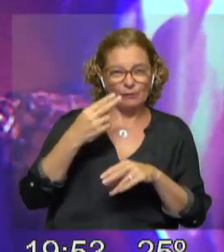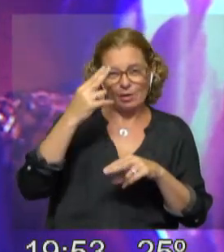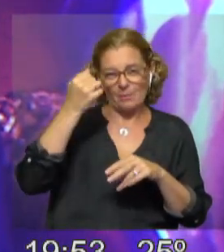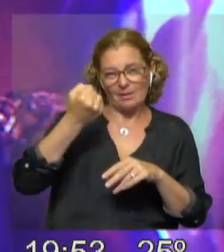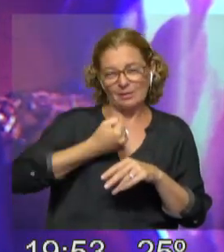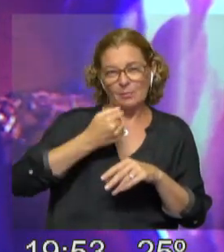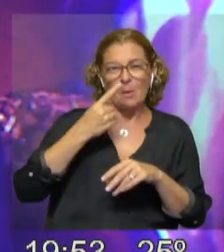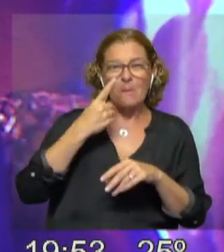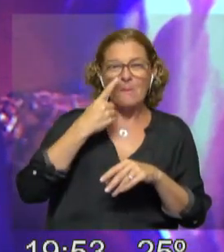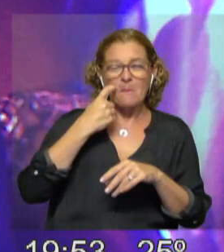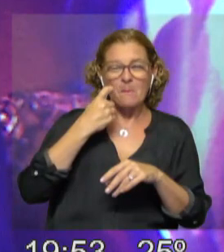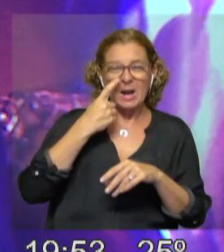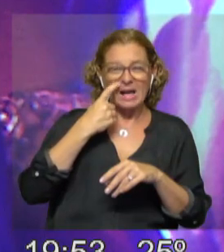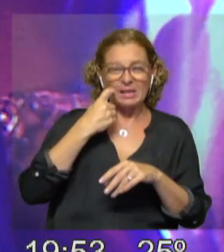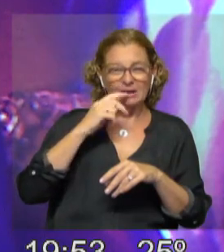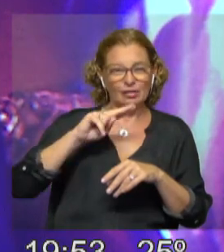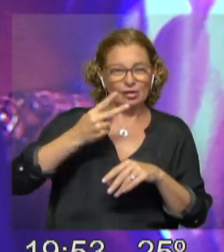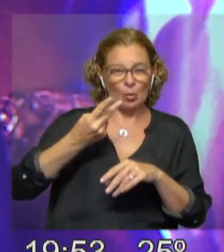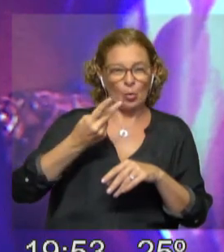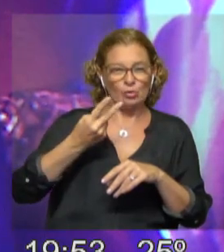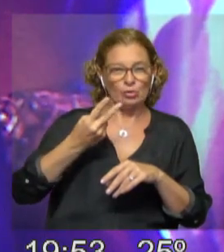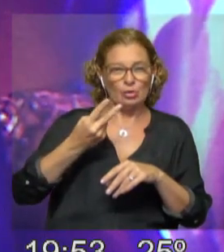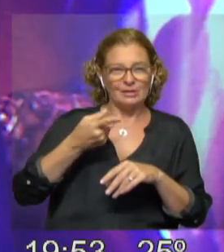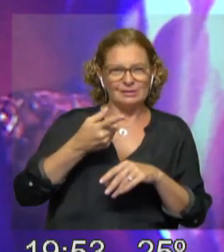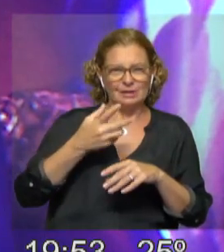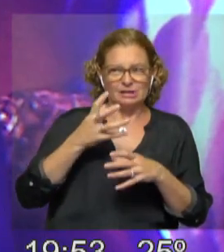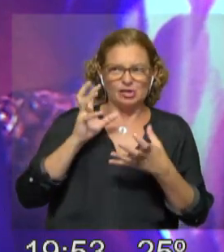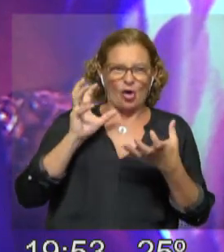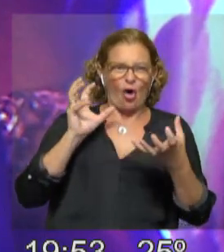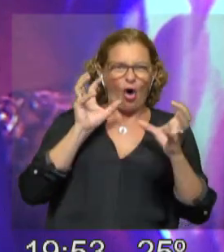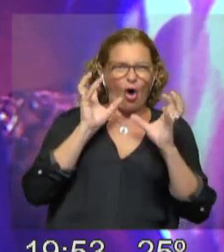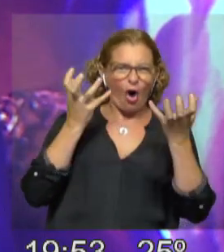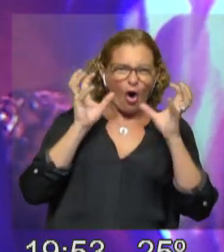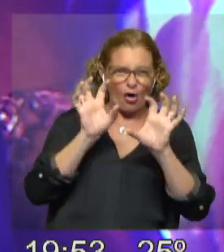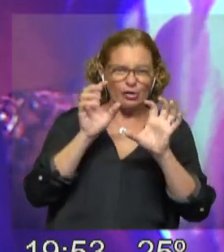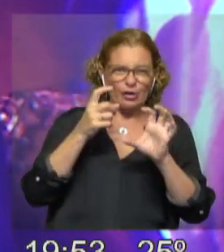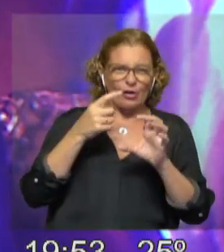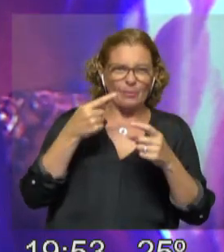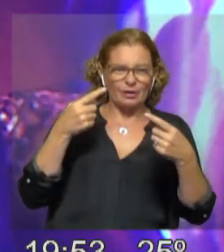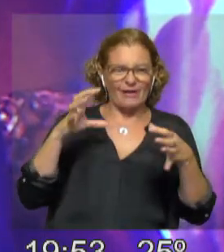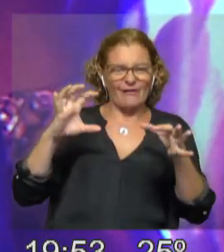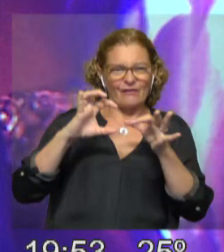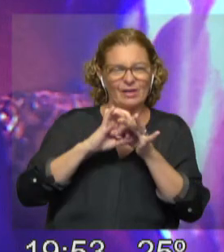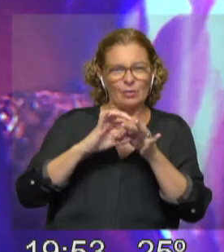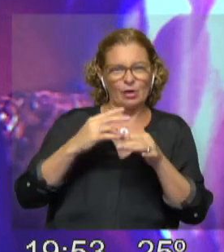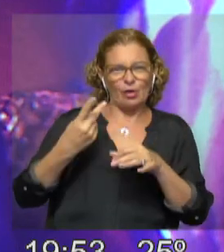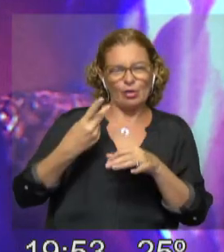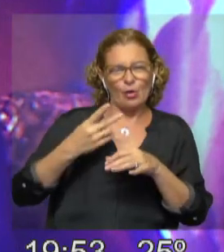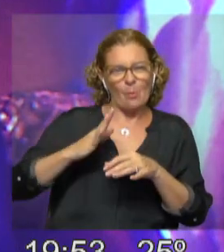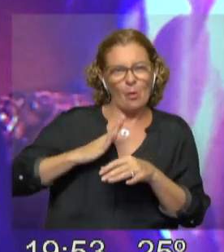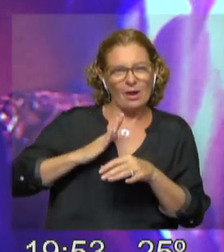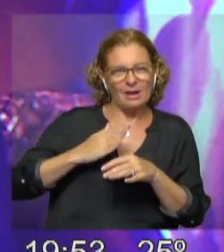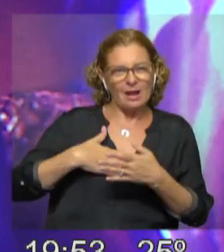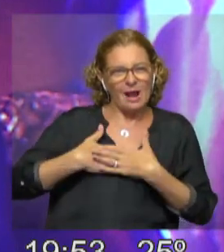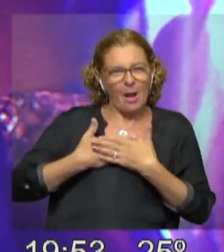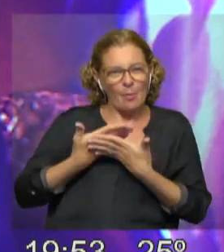su padrastro de un escopetazo. Este fue un ataque de odio por ser lesbiana, por el vínculo que ellas dos tenían. Y en